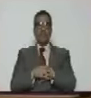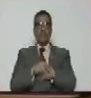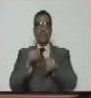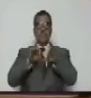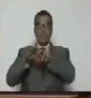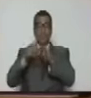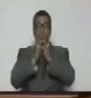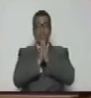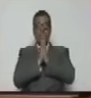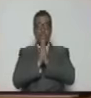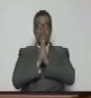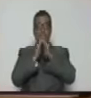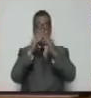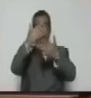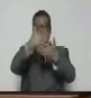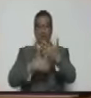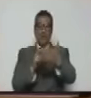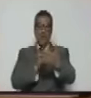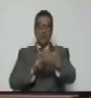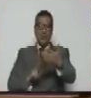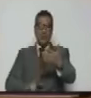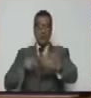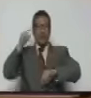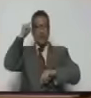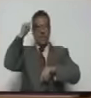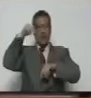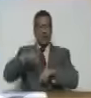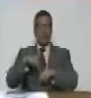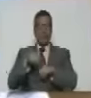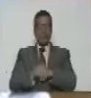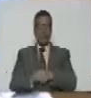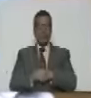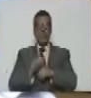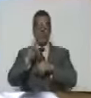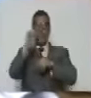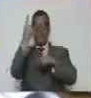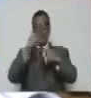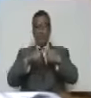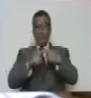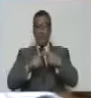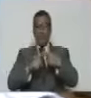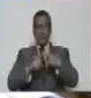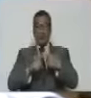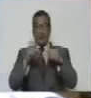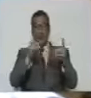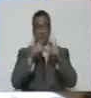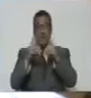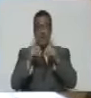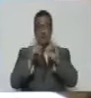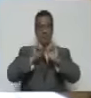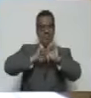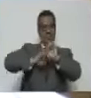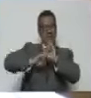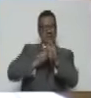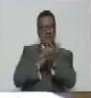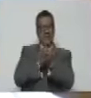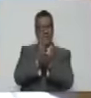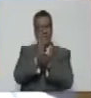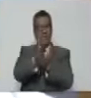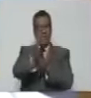Ciudadana secretaria, por favor, sírvase a dar lectura a la propuesta de orden del día de hoy. Primero, debate para repudiar la